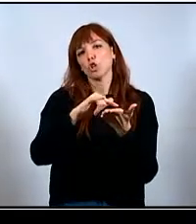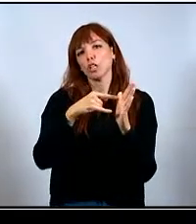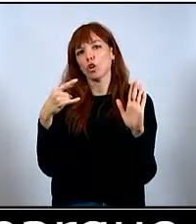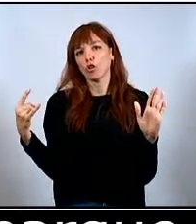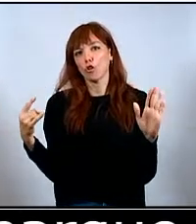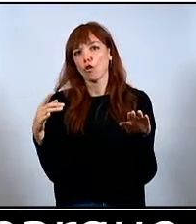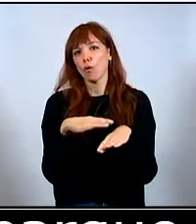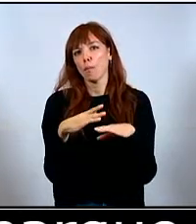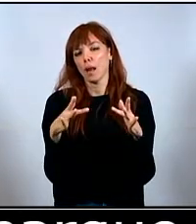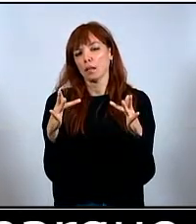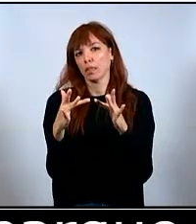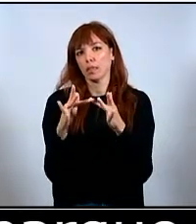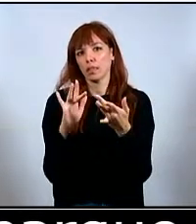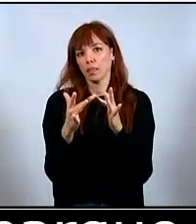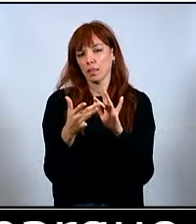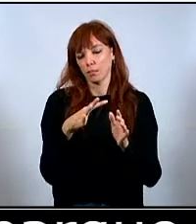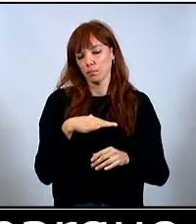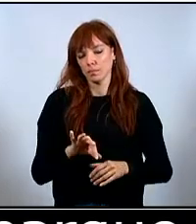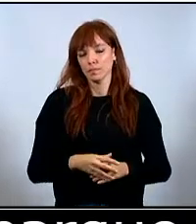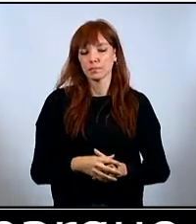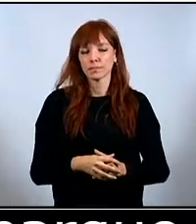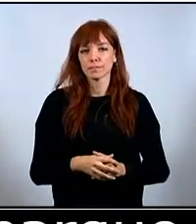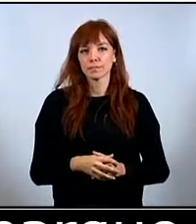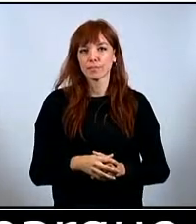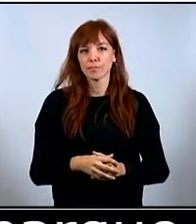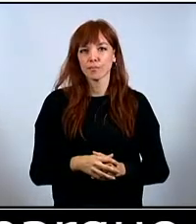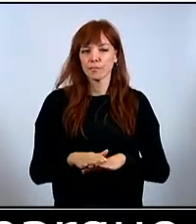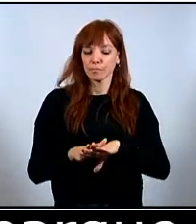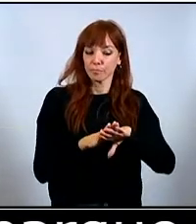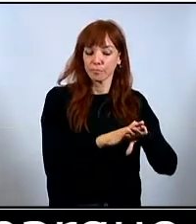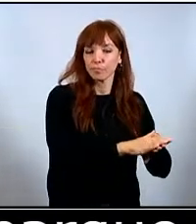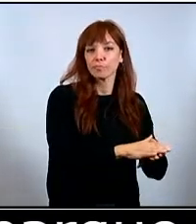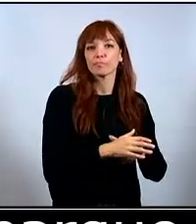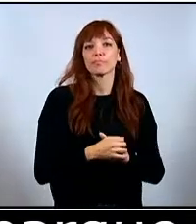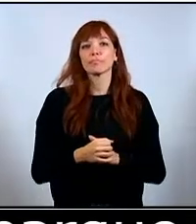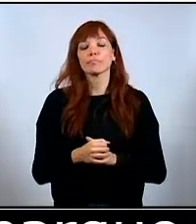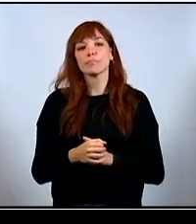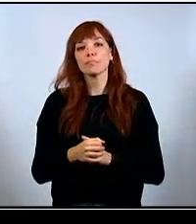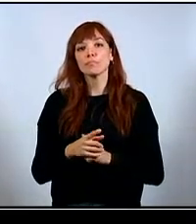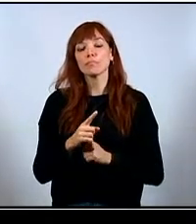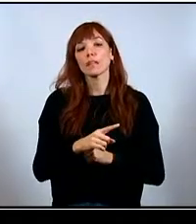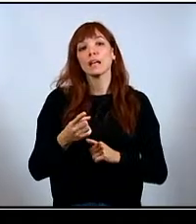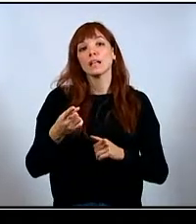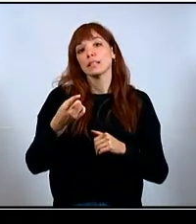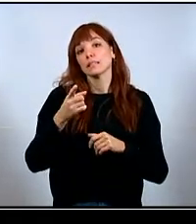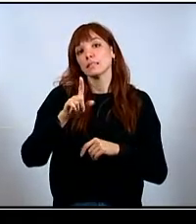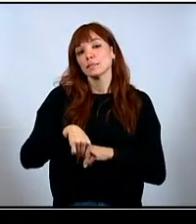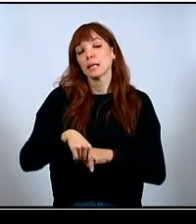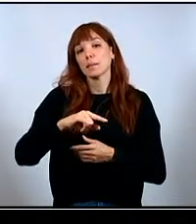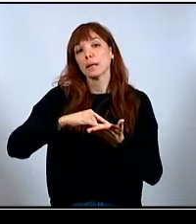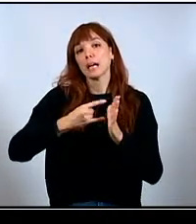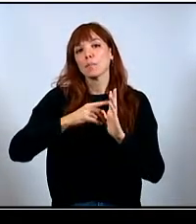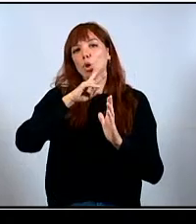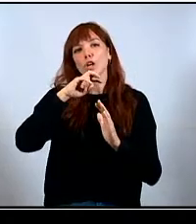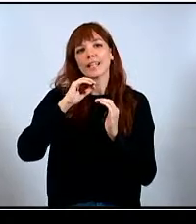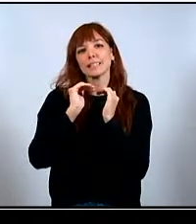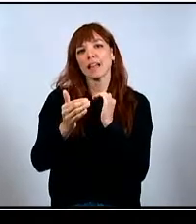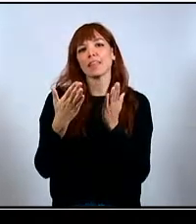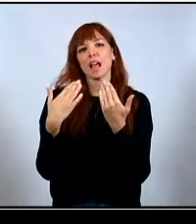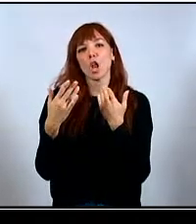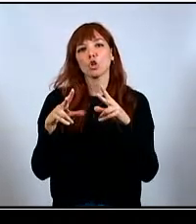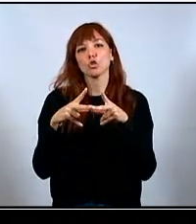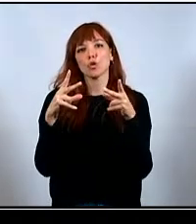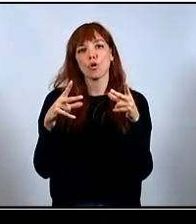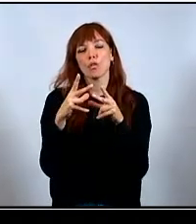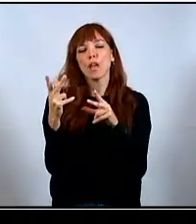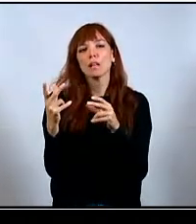generar sinergias. En cuanto a la Consejería de Presidencia, Interior y Diálogo Social, se ha acordado la designación